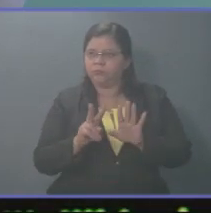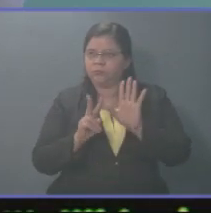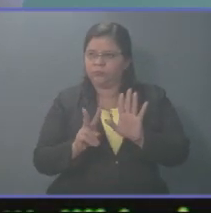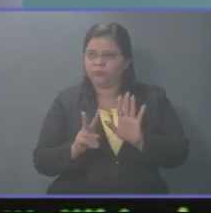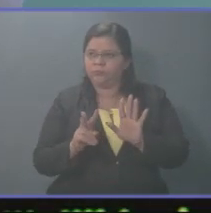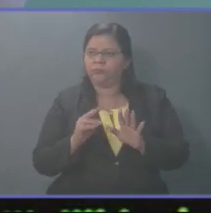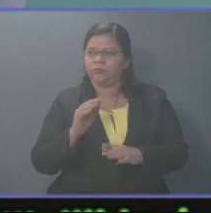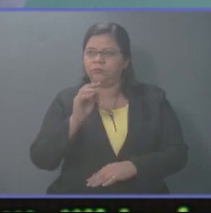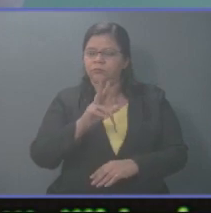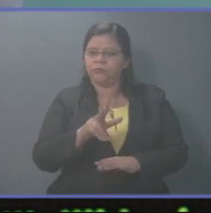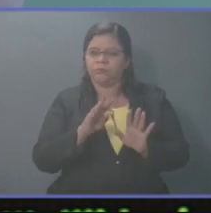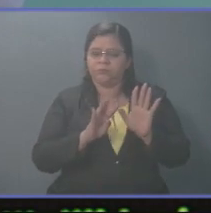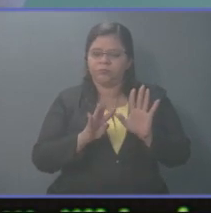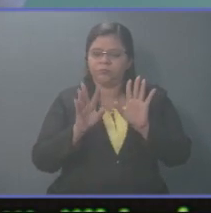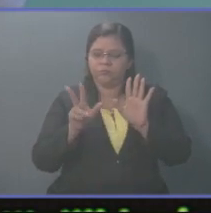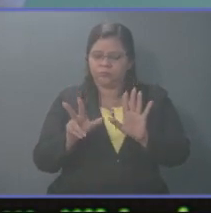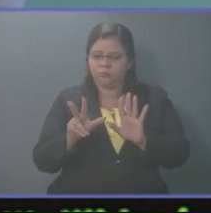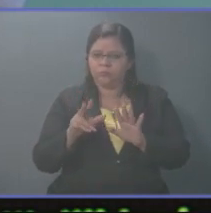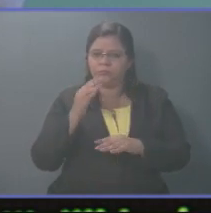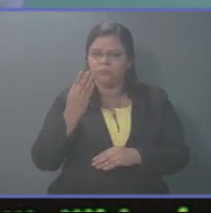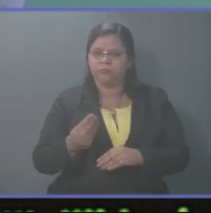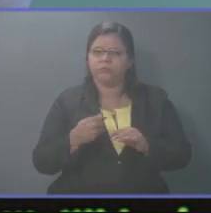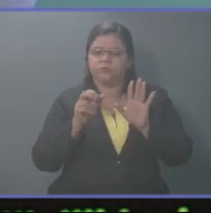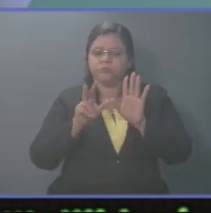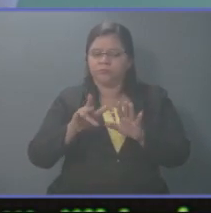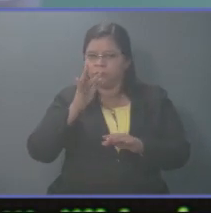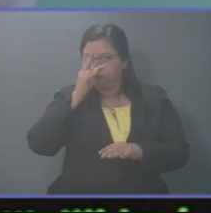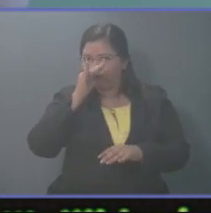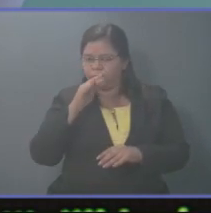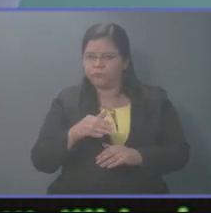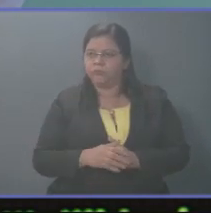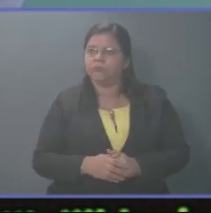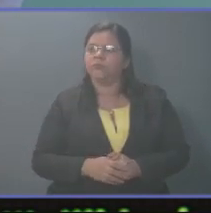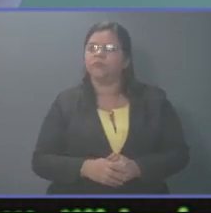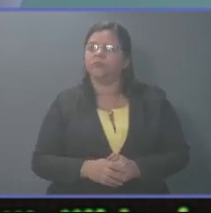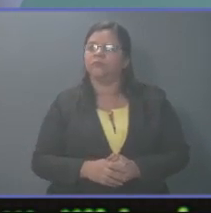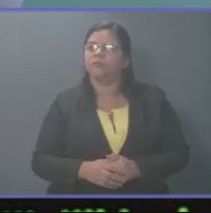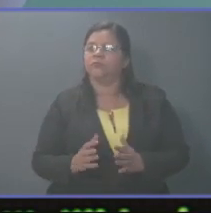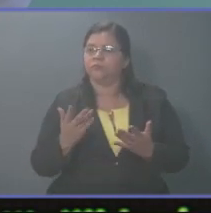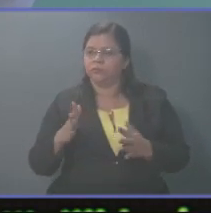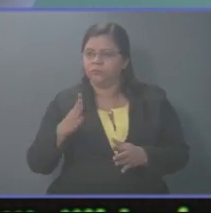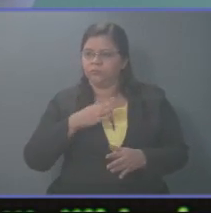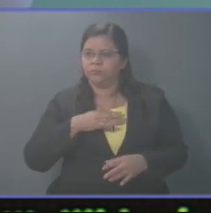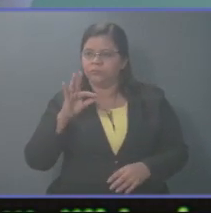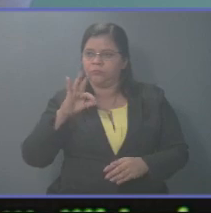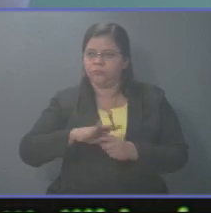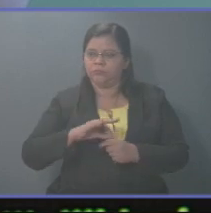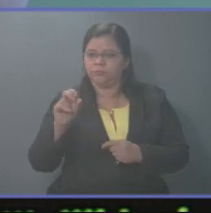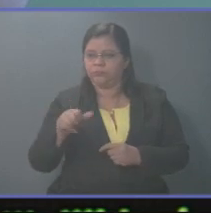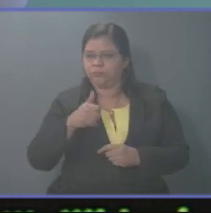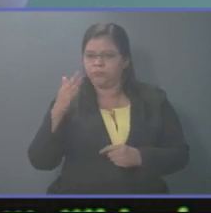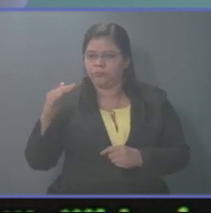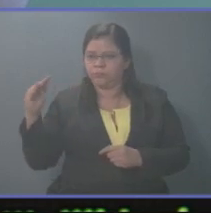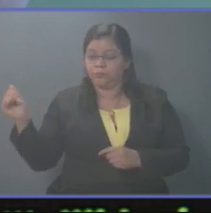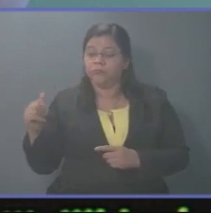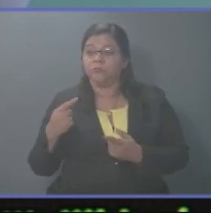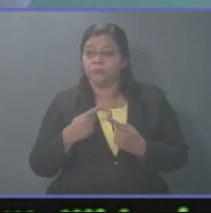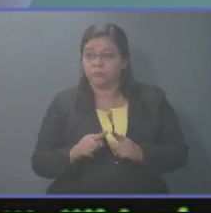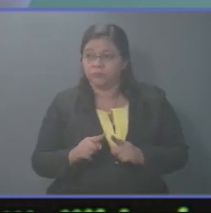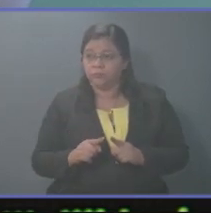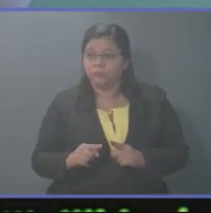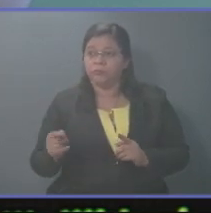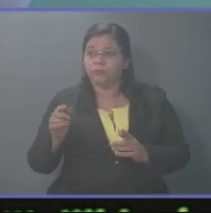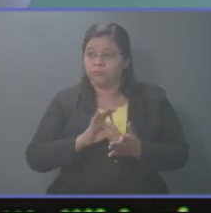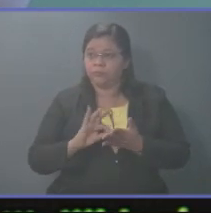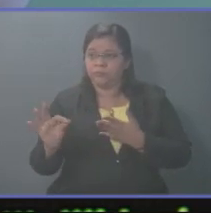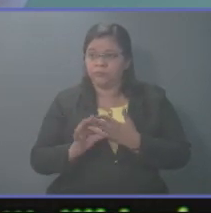tomo 398, del 8 de febrero de 2013, que regula el voto desde el exterior y que en virtud del